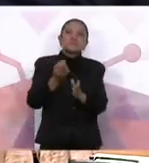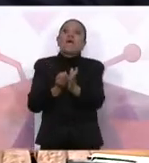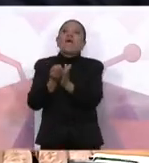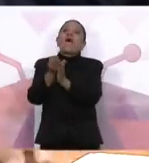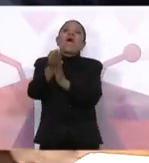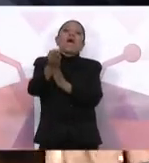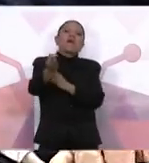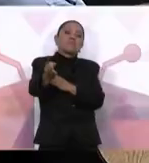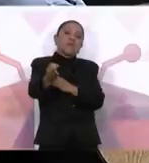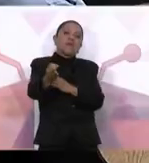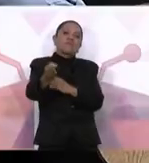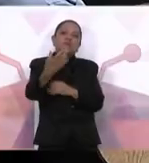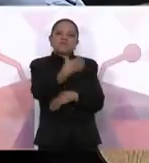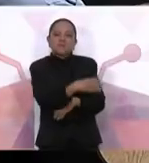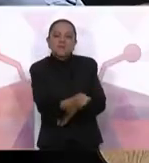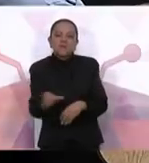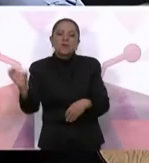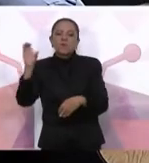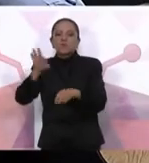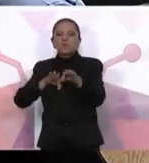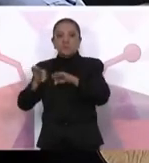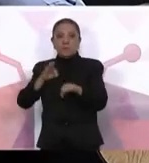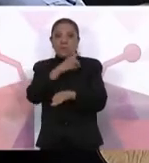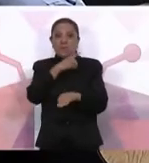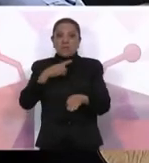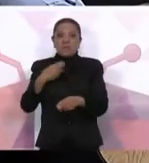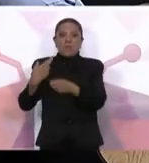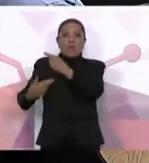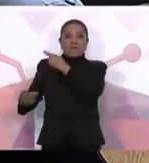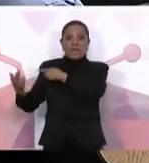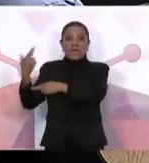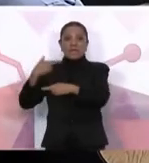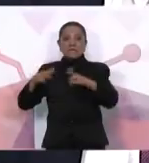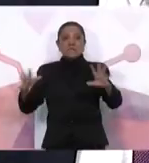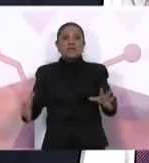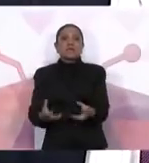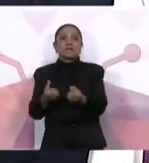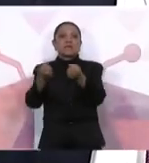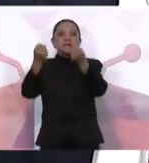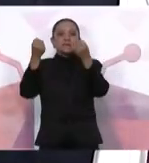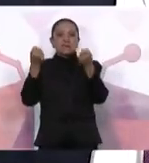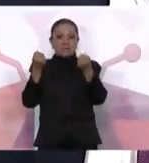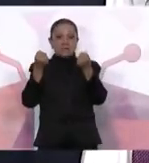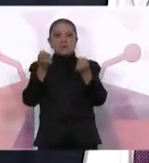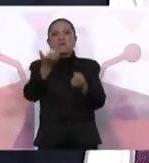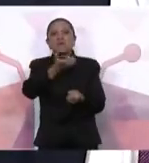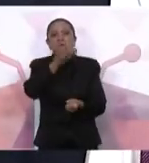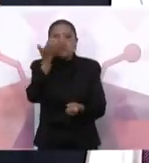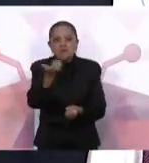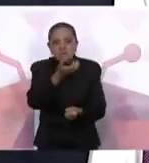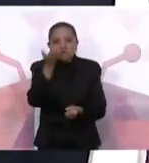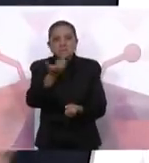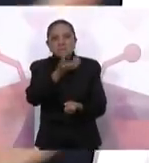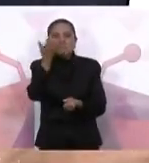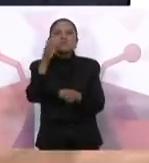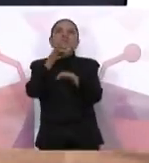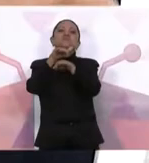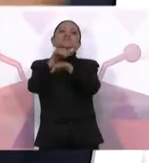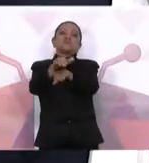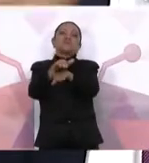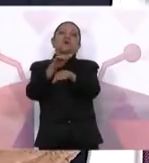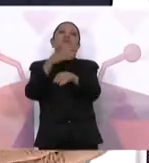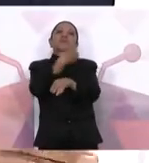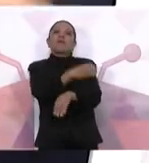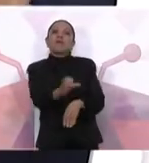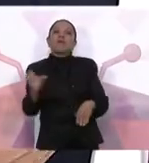tenemos que regresar a recuperar saberes tradicionales sobre la agricultura que han sido desplazados por